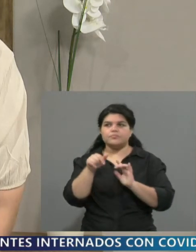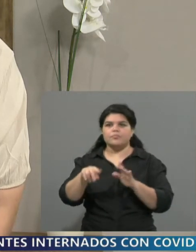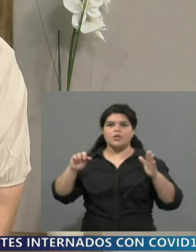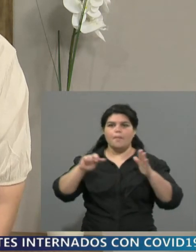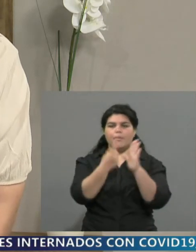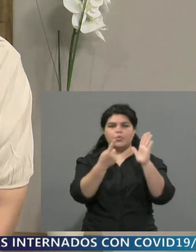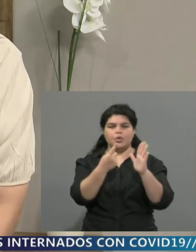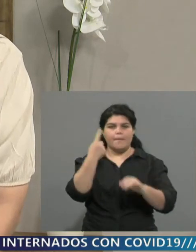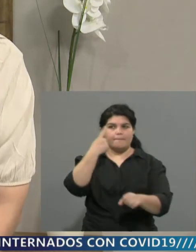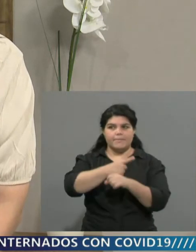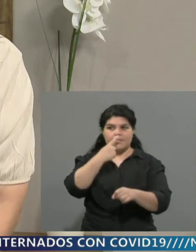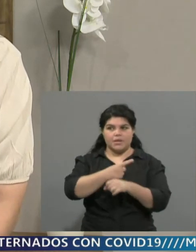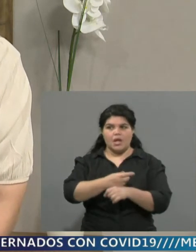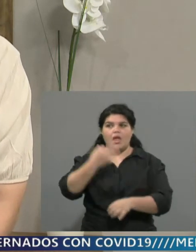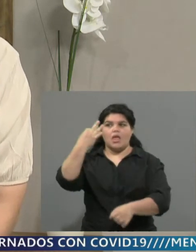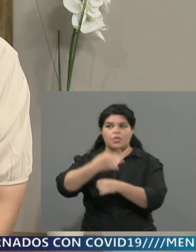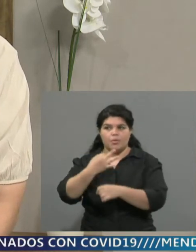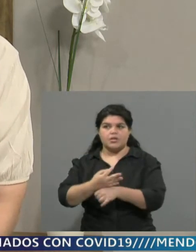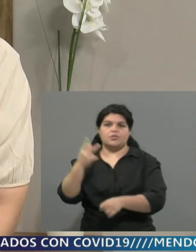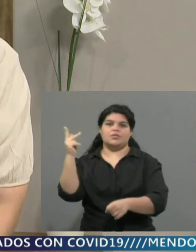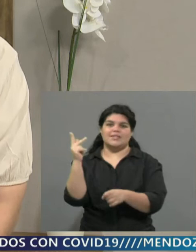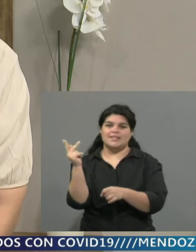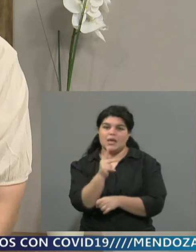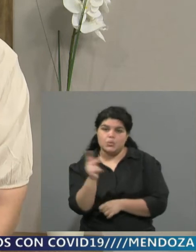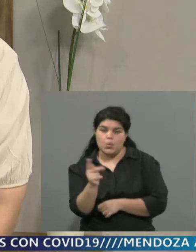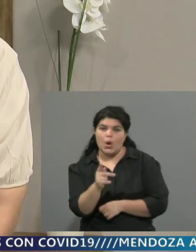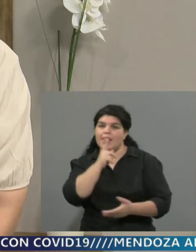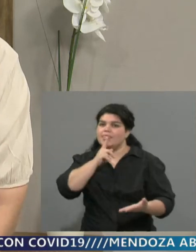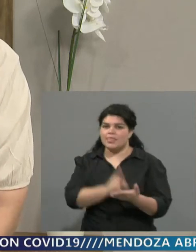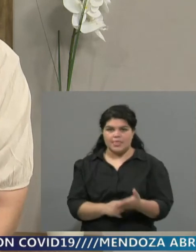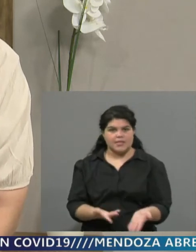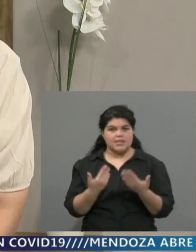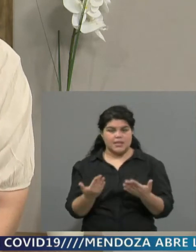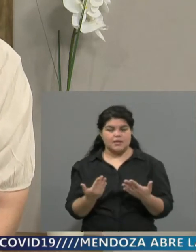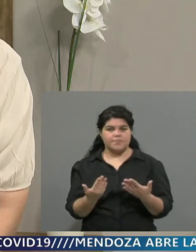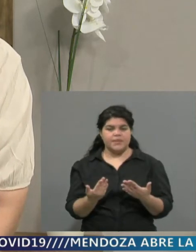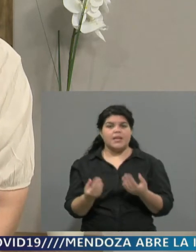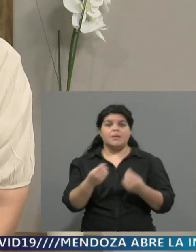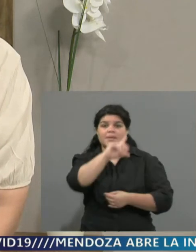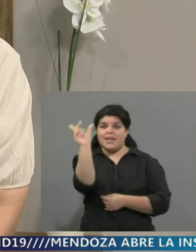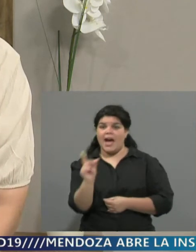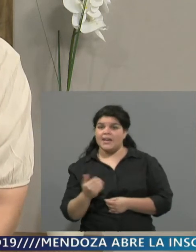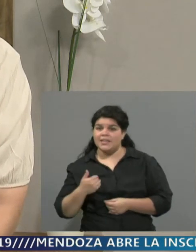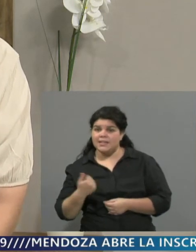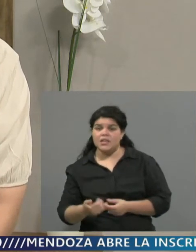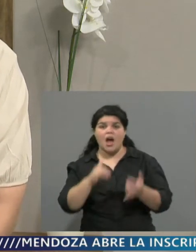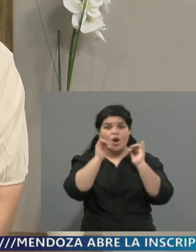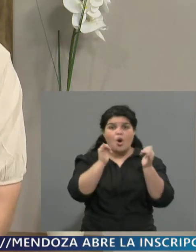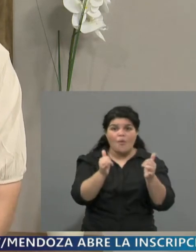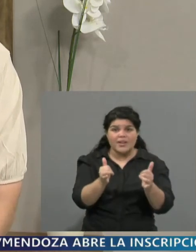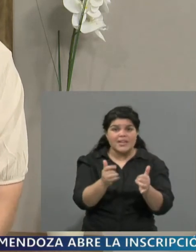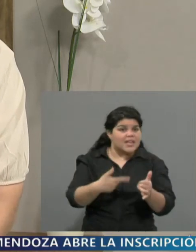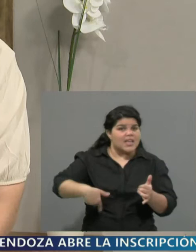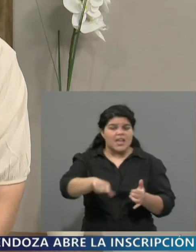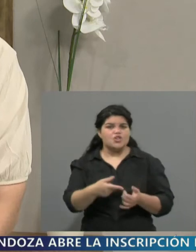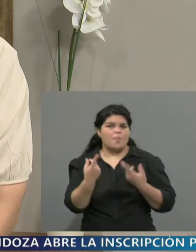derecho al aborto era educación sexual para decidir. Sí, entonces, adolescentes de todo el país levantaron esa consigna como bandera